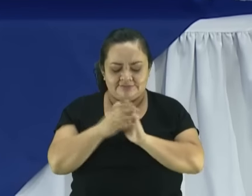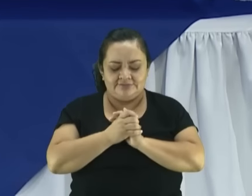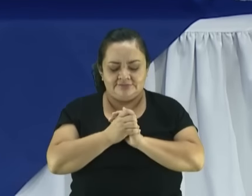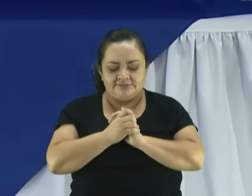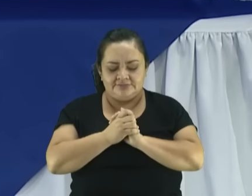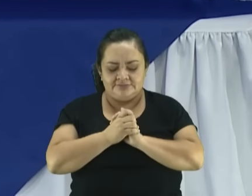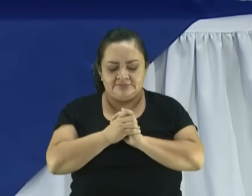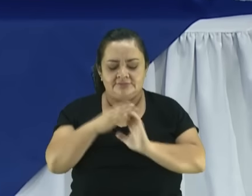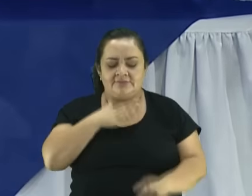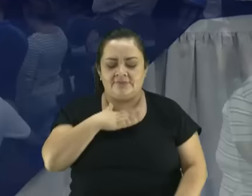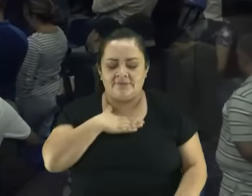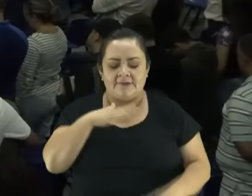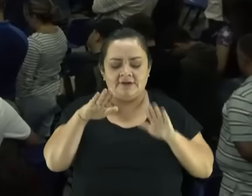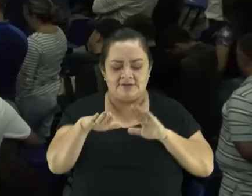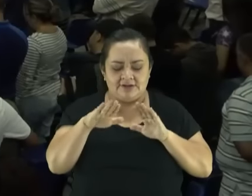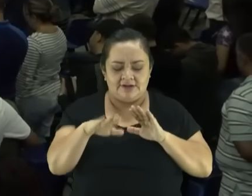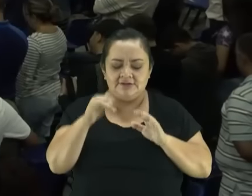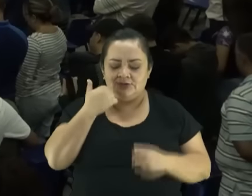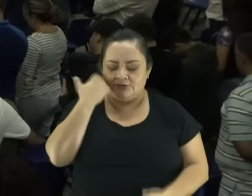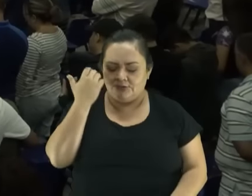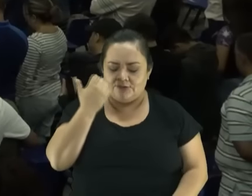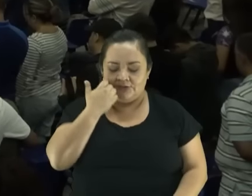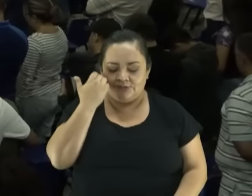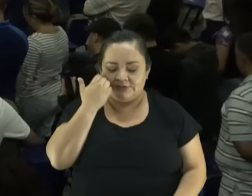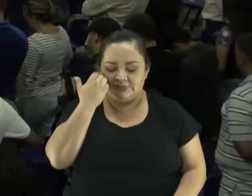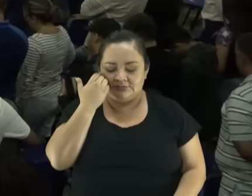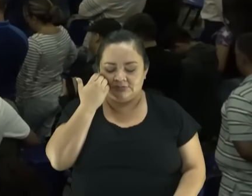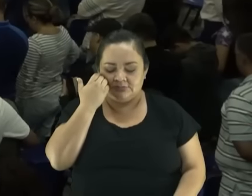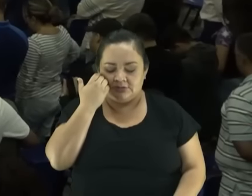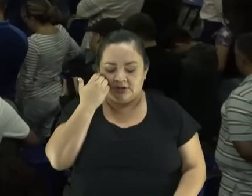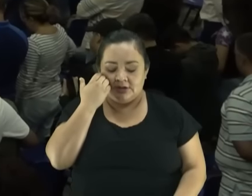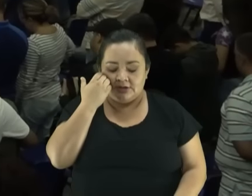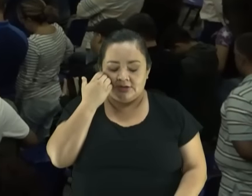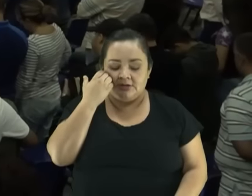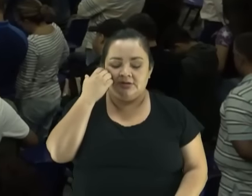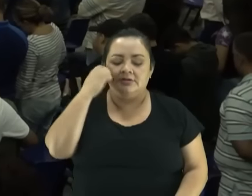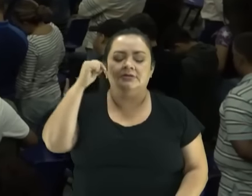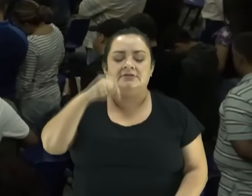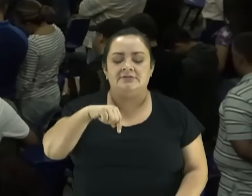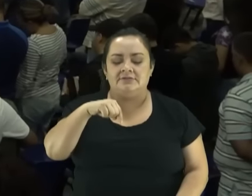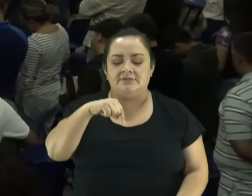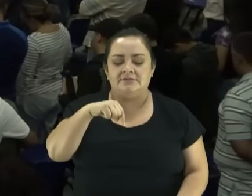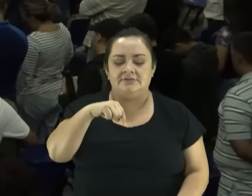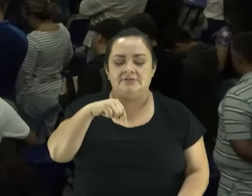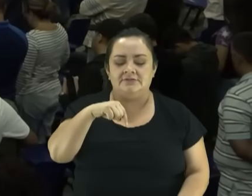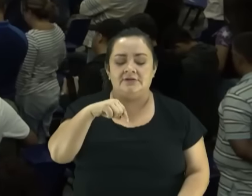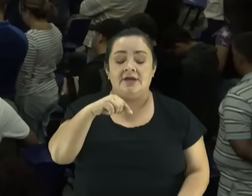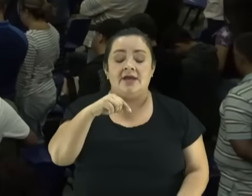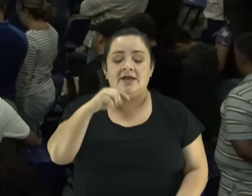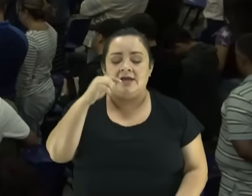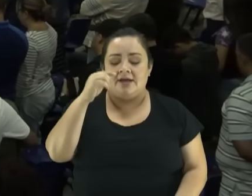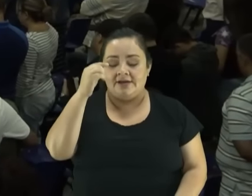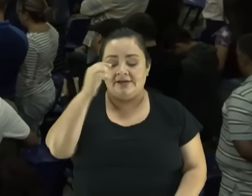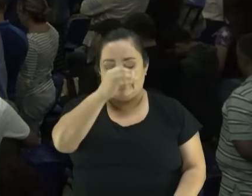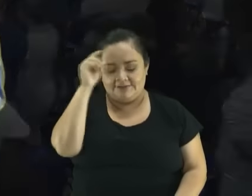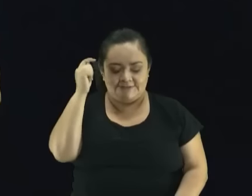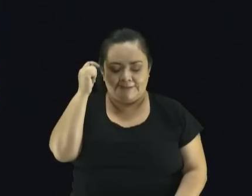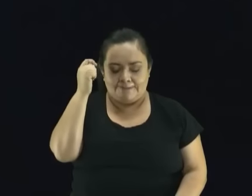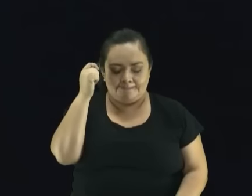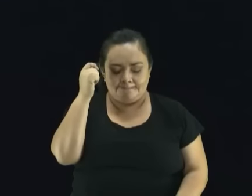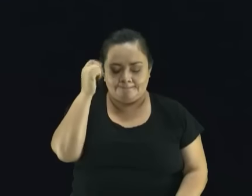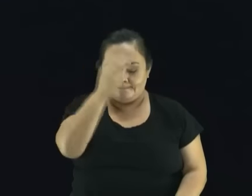te damos gracias por los jóvenes Misioneros que han terminado su curso de discipulado que